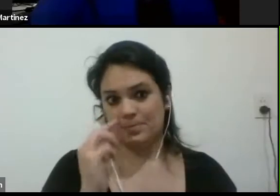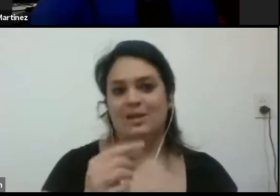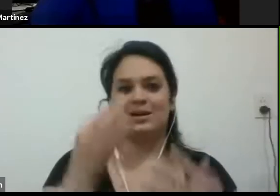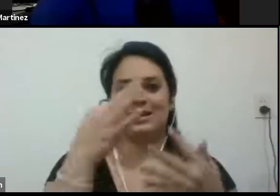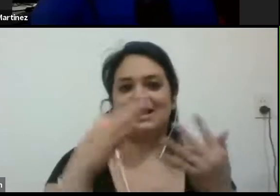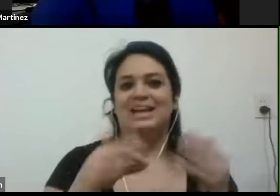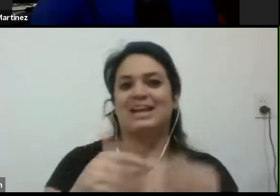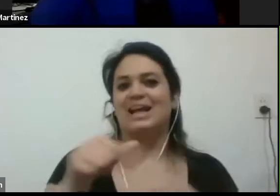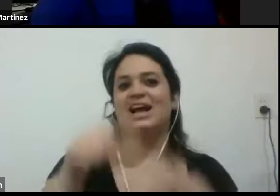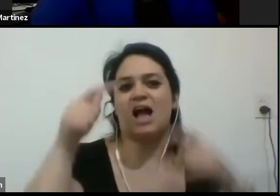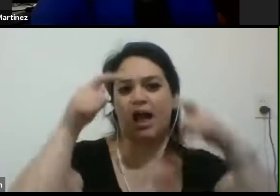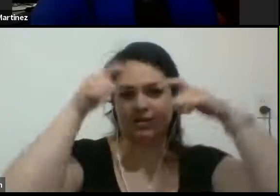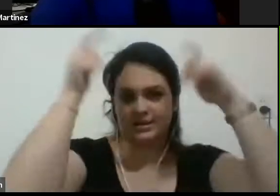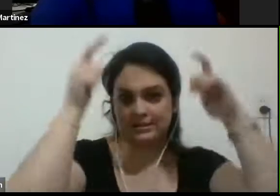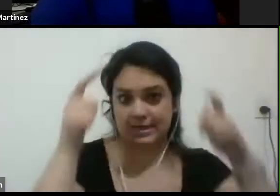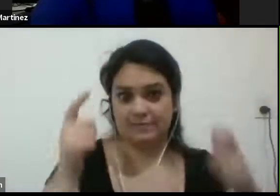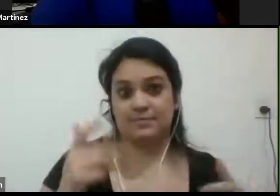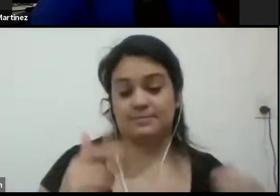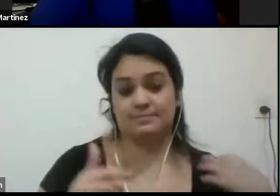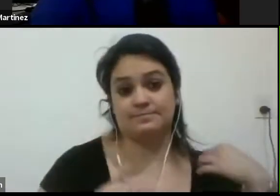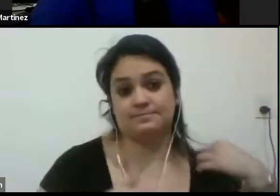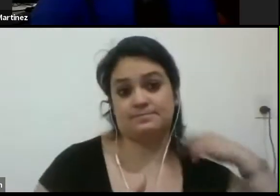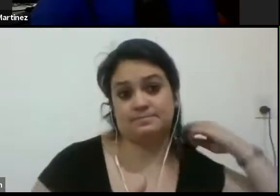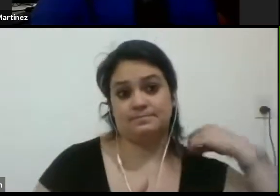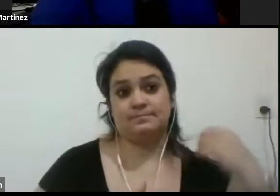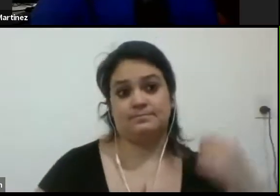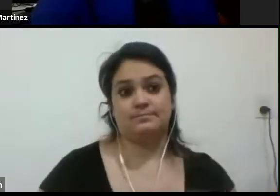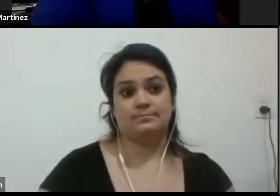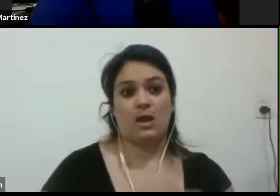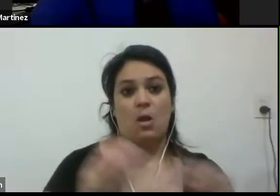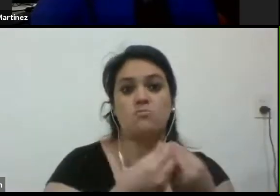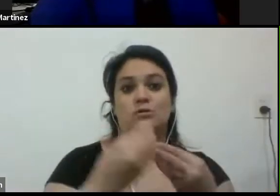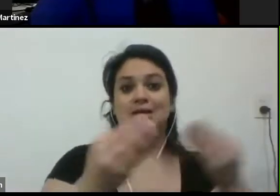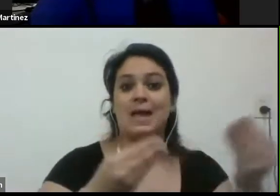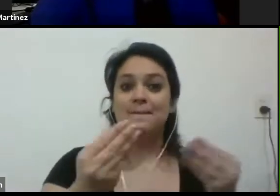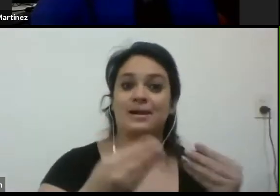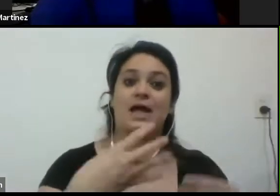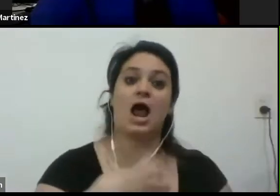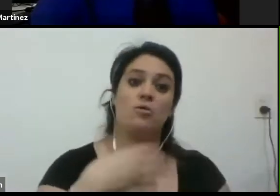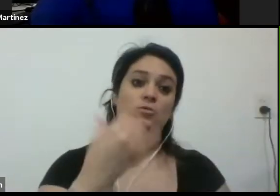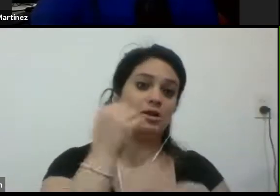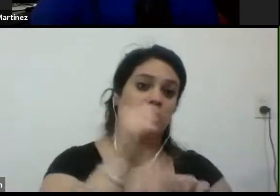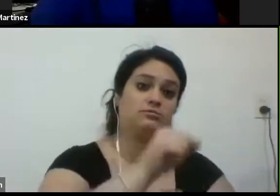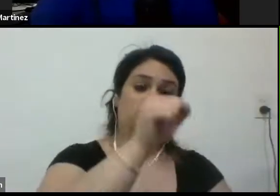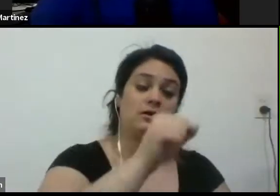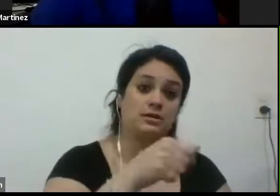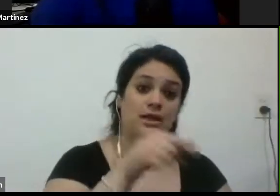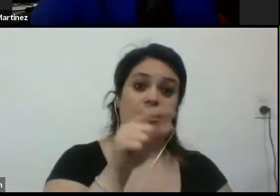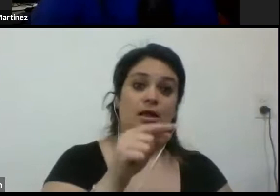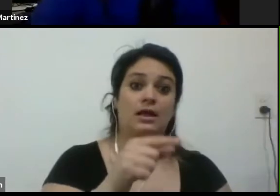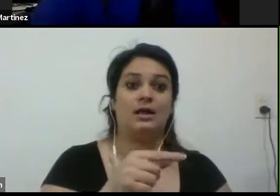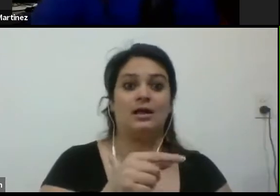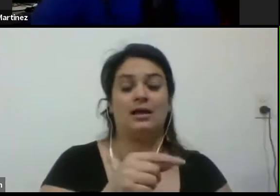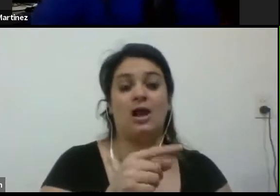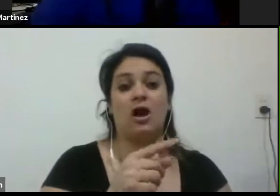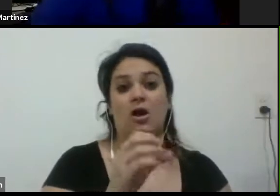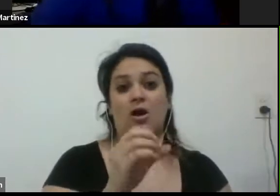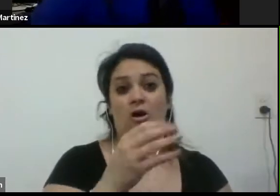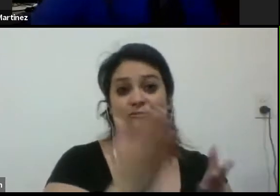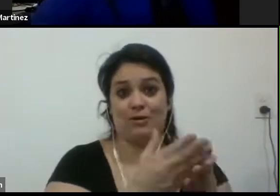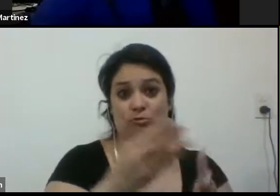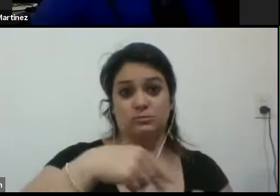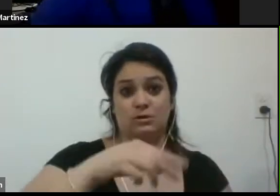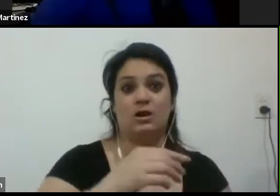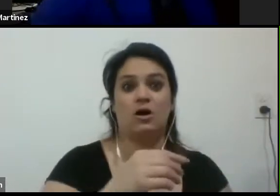gastronomía y justamente muchas de las empresas buscan alumnos egresados de turismo en de la escuela de internacionales las malvinas por